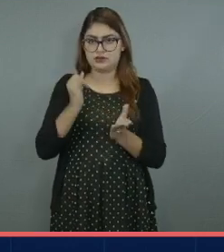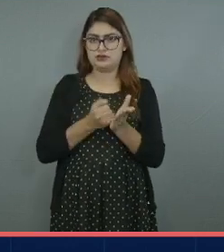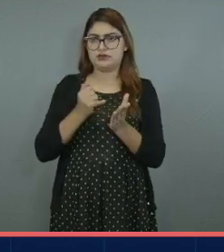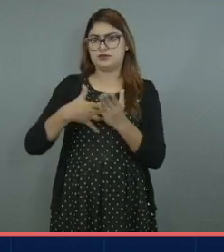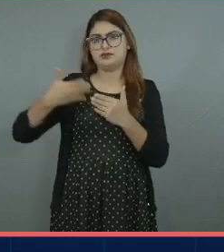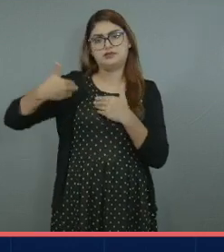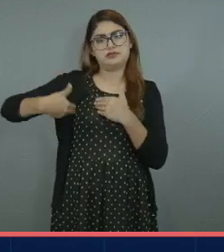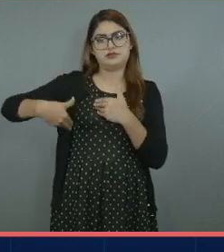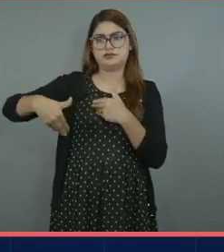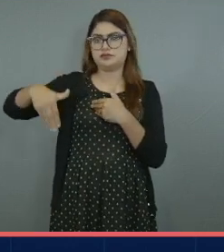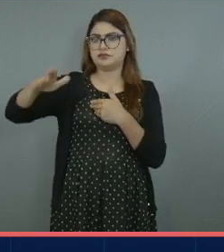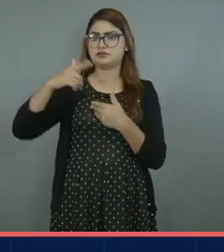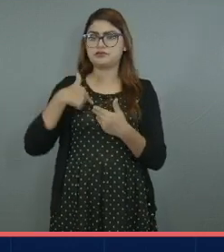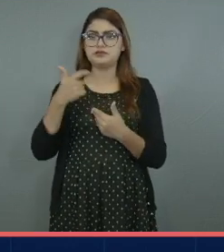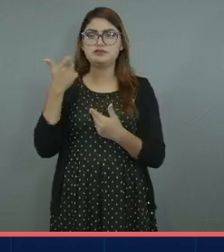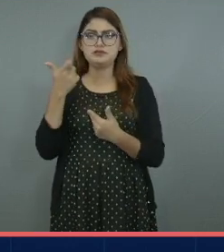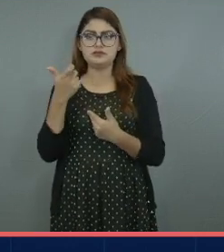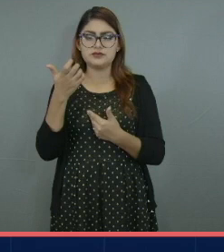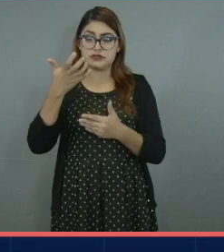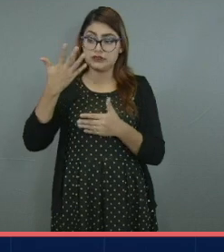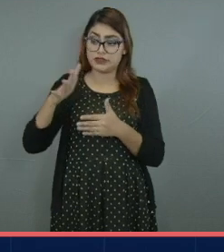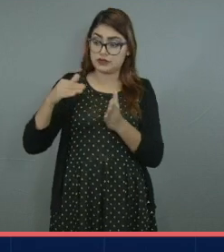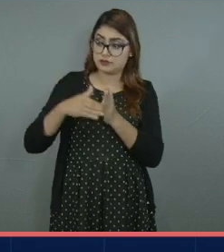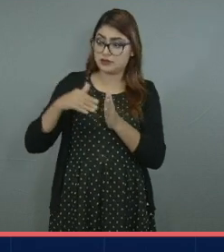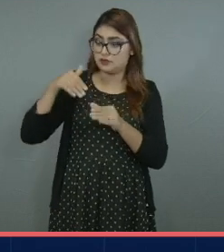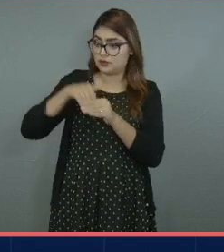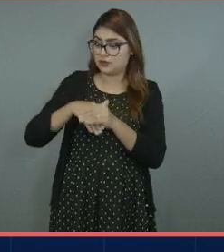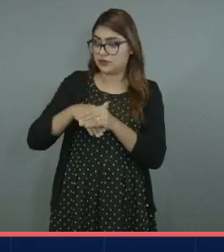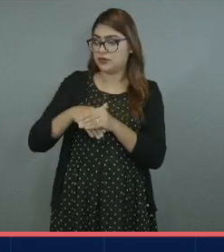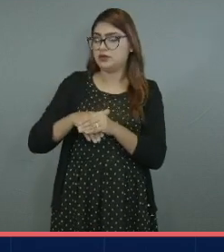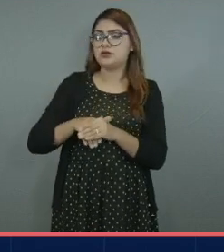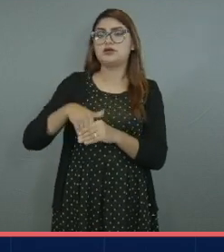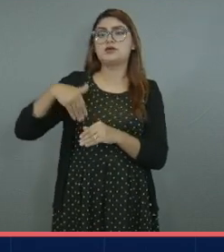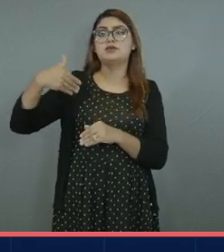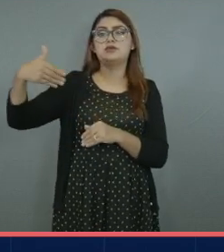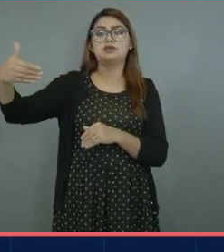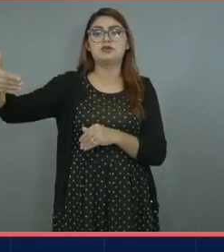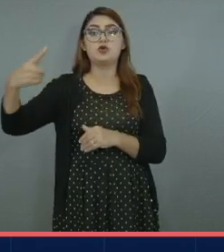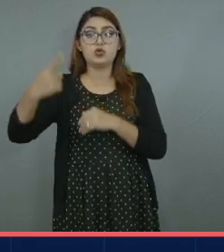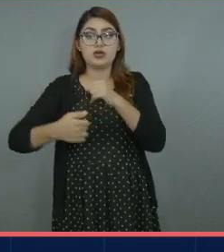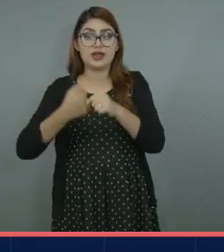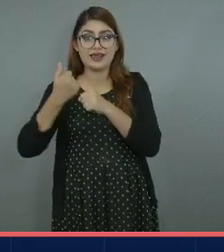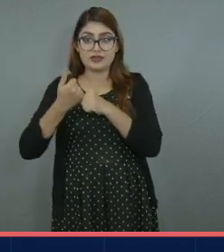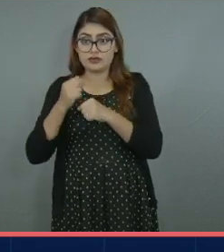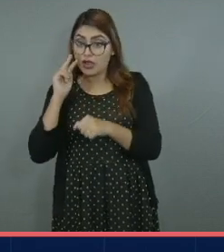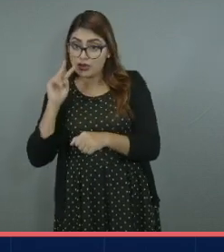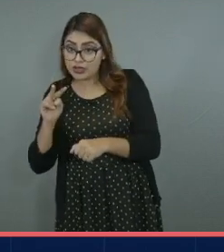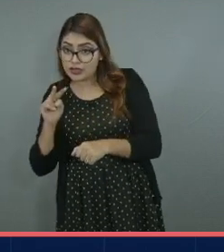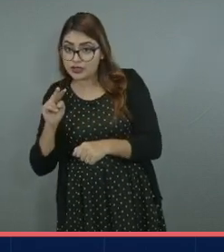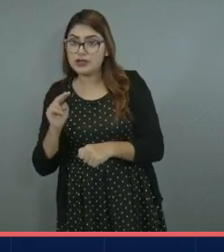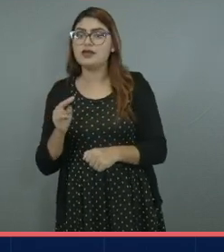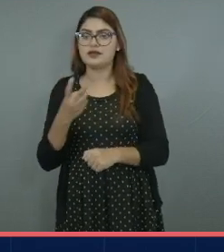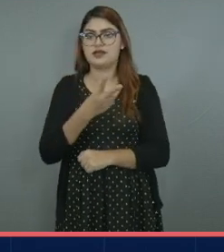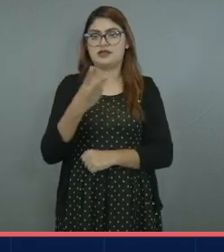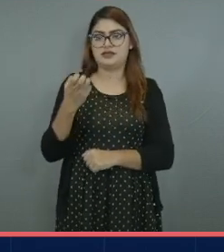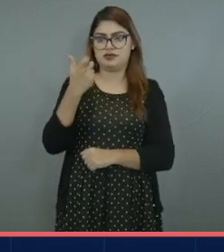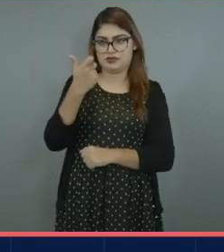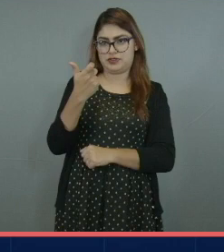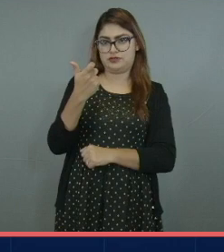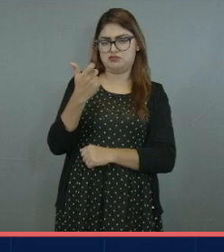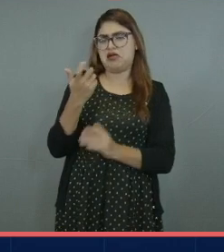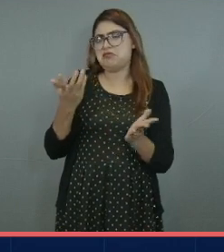que con 10 mil pesos en un año voy a ganar 300 pesos, ¿vale? Es un interés muy, muy